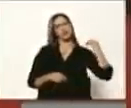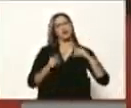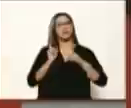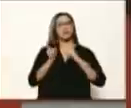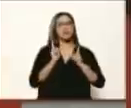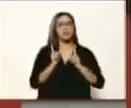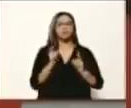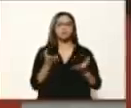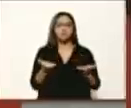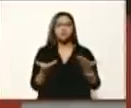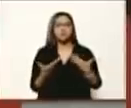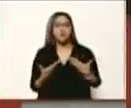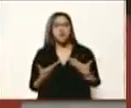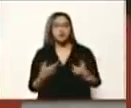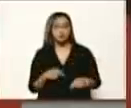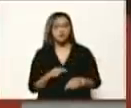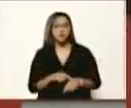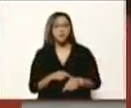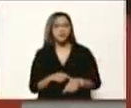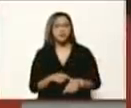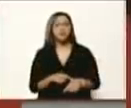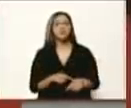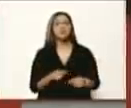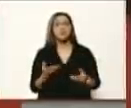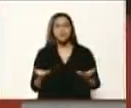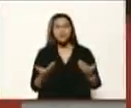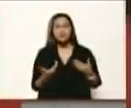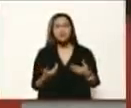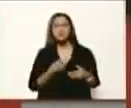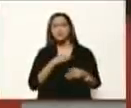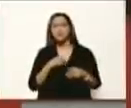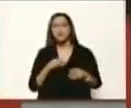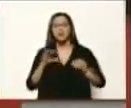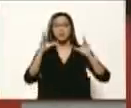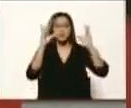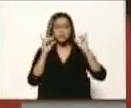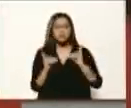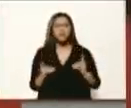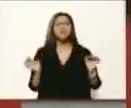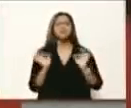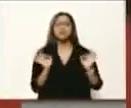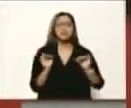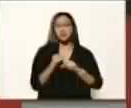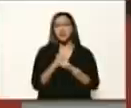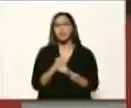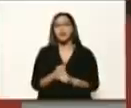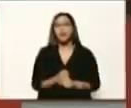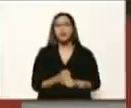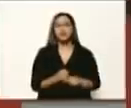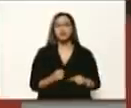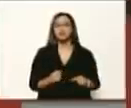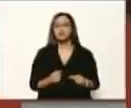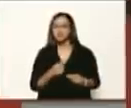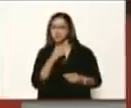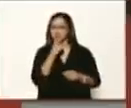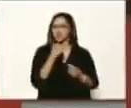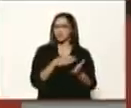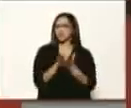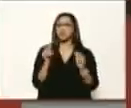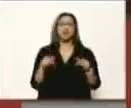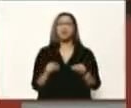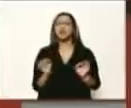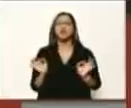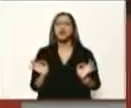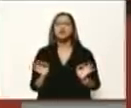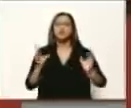aún. Con lo que recibimos, nosotros vamos tomando decisiones, así que nadie esté extrañando. Mire, ¿qué pasó aquí? Nada, tomaron